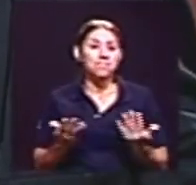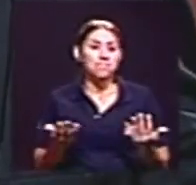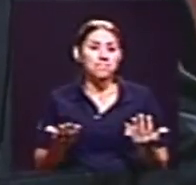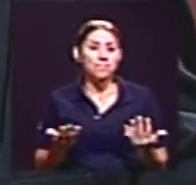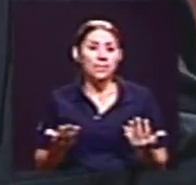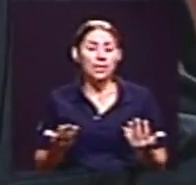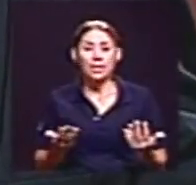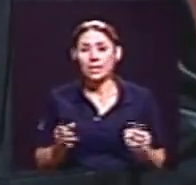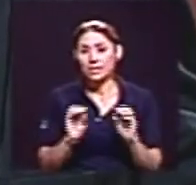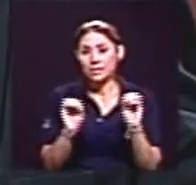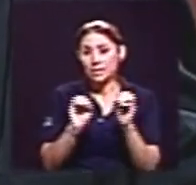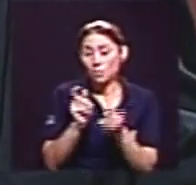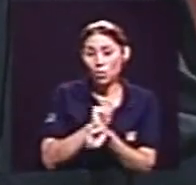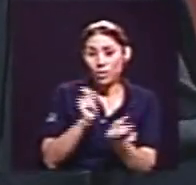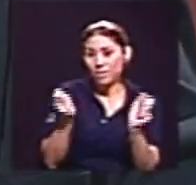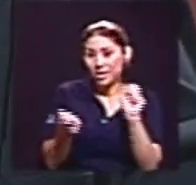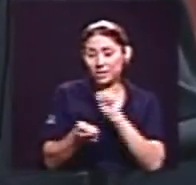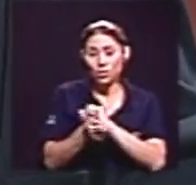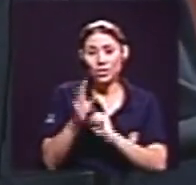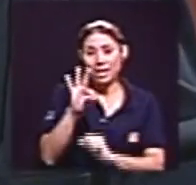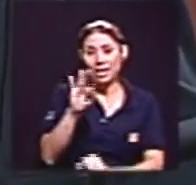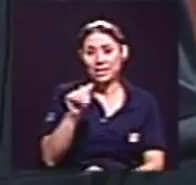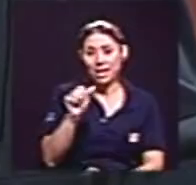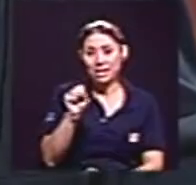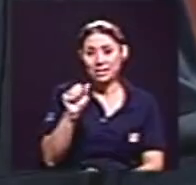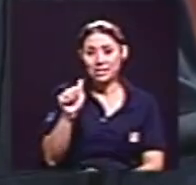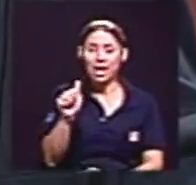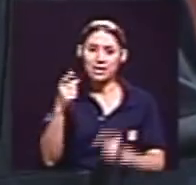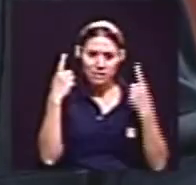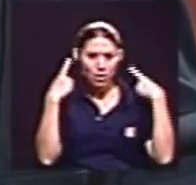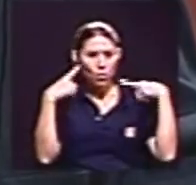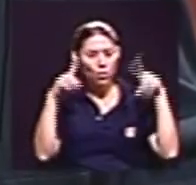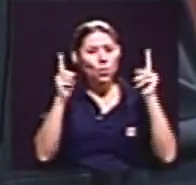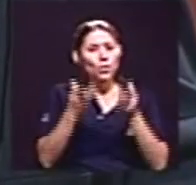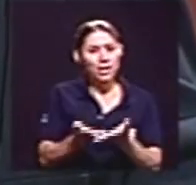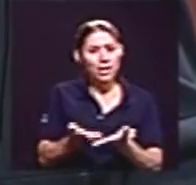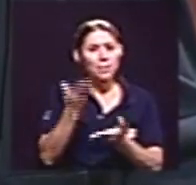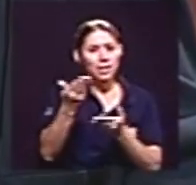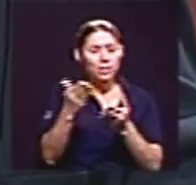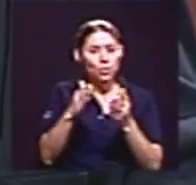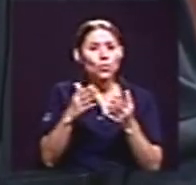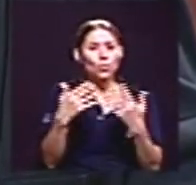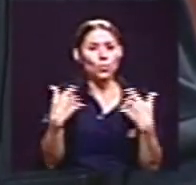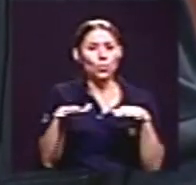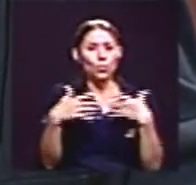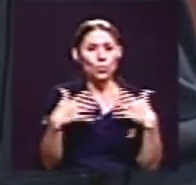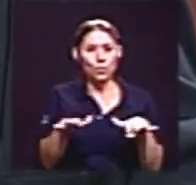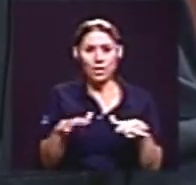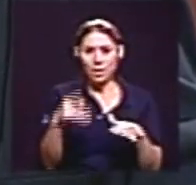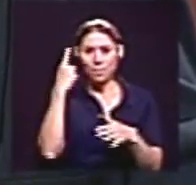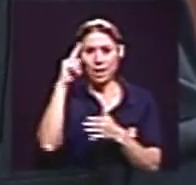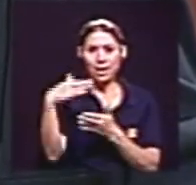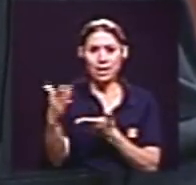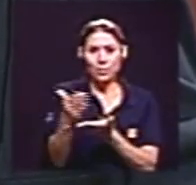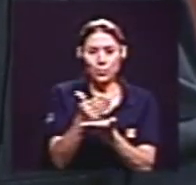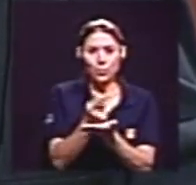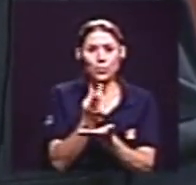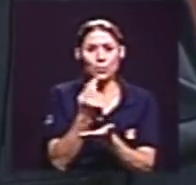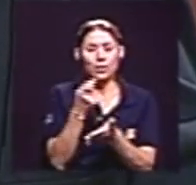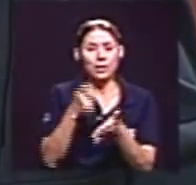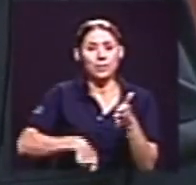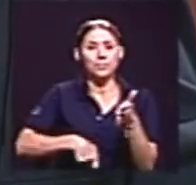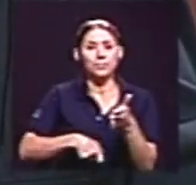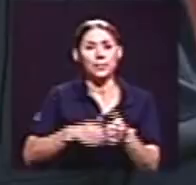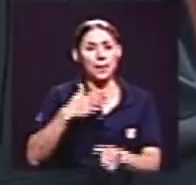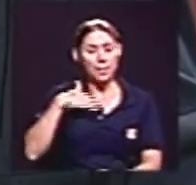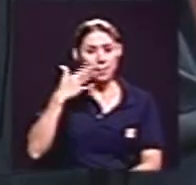y sin modificación de la tasa se logró un incremento significativo en la recaudación. Me parece